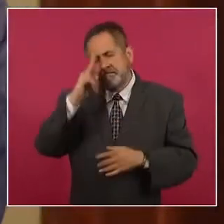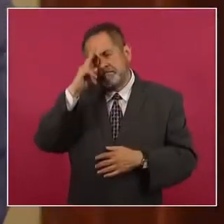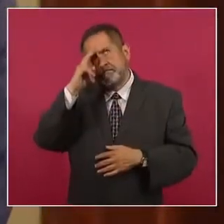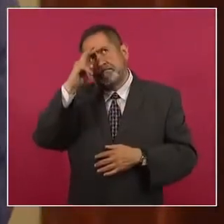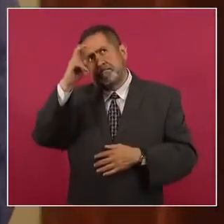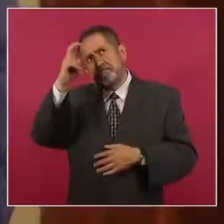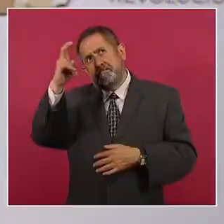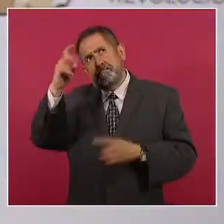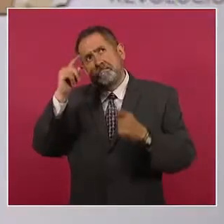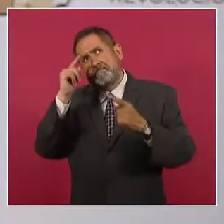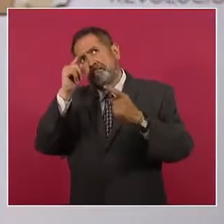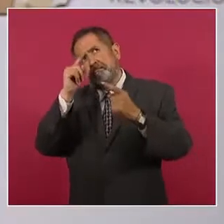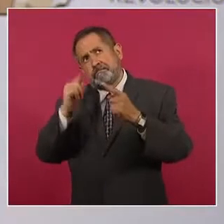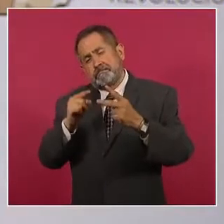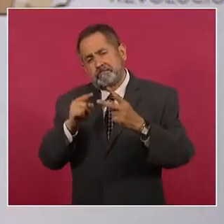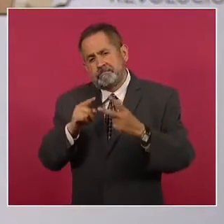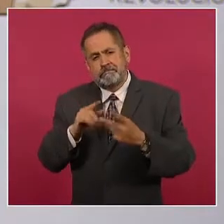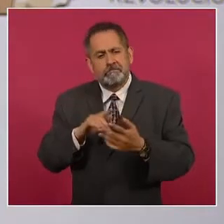sueños,